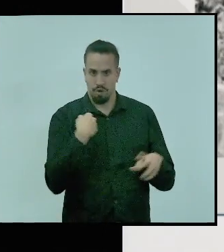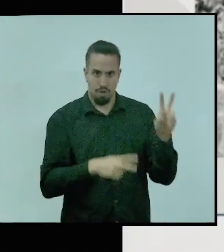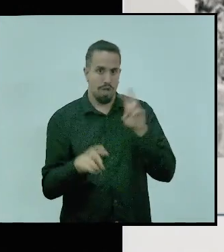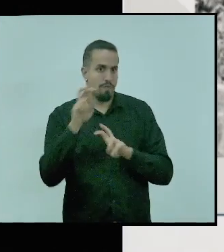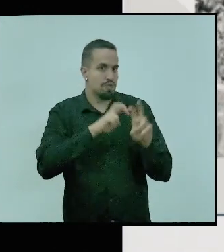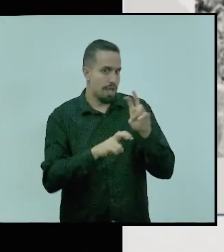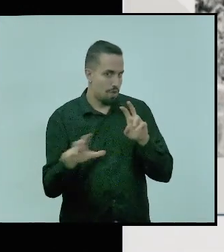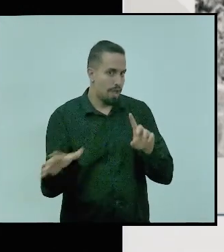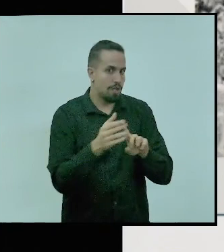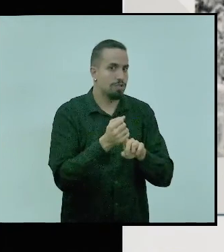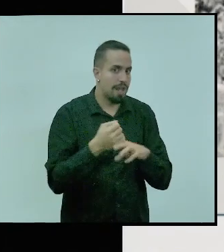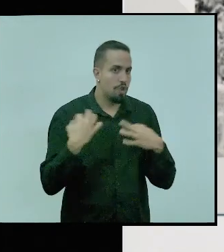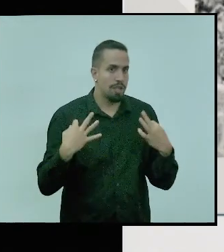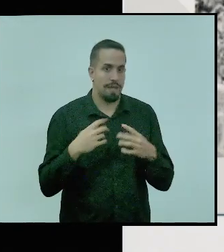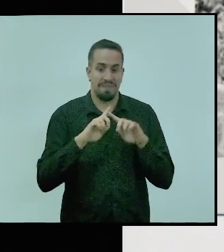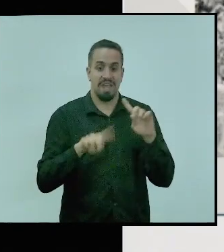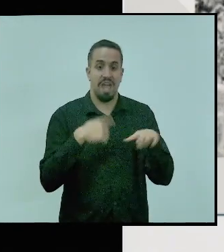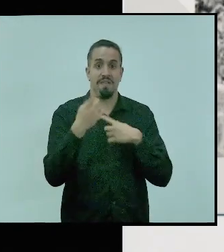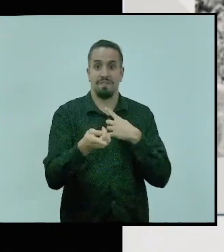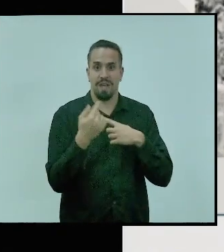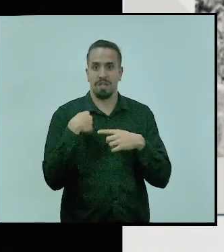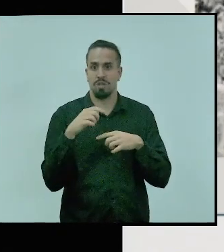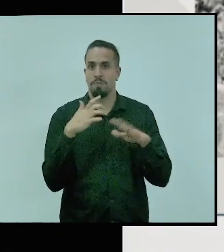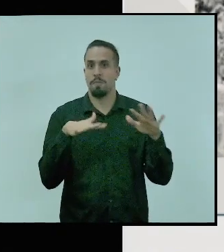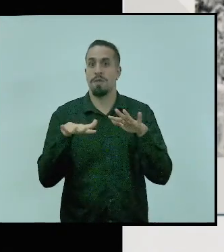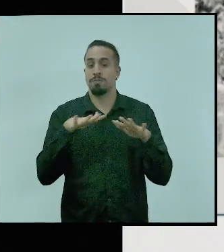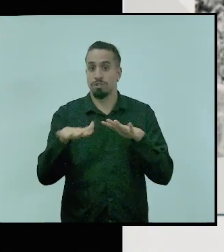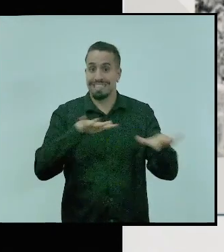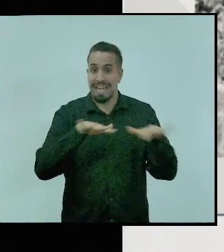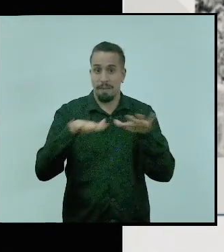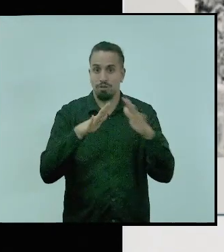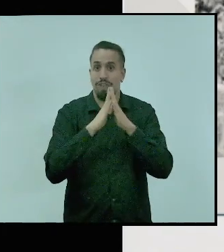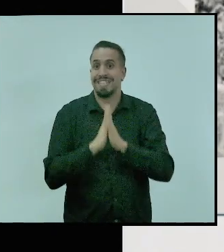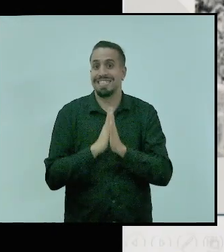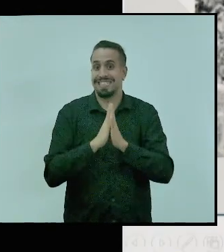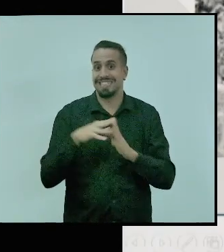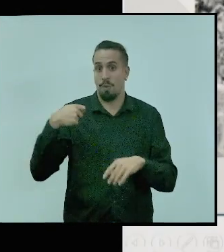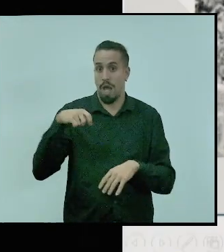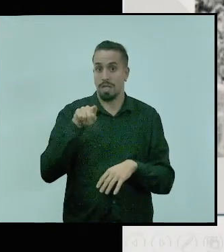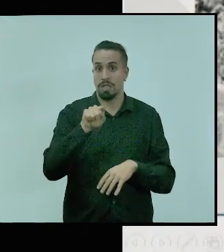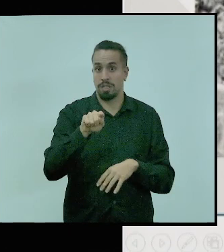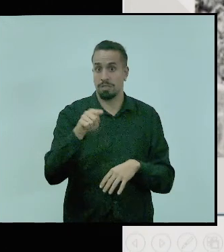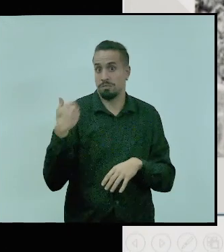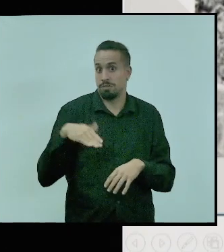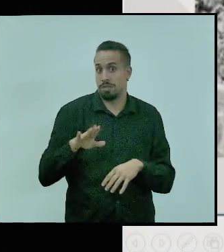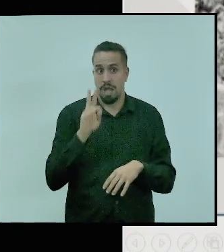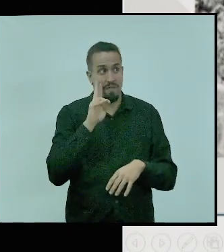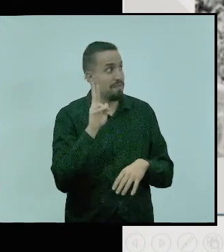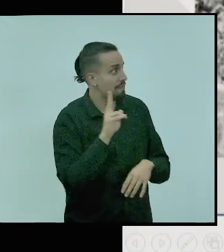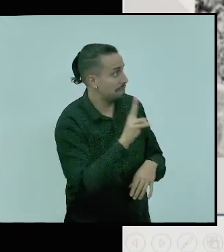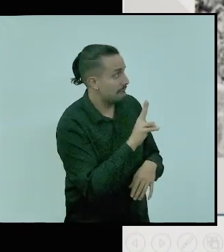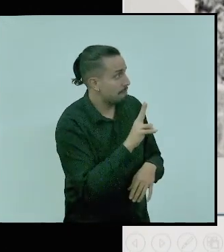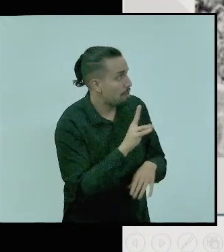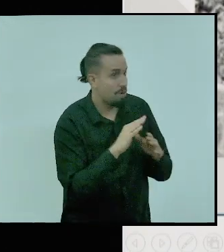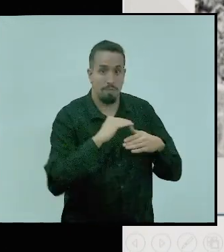he encontrado lo que son efectos de la erupción del San Juan, de los terremotos del San Juan. Aquí se ve la extrusión hacia